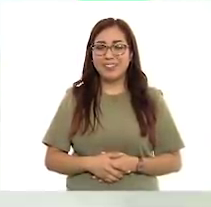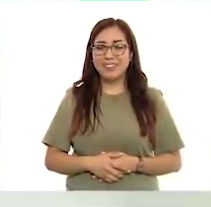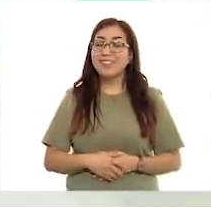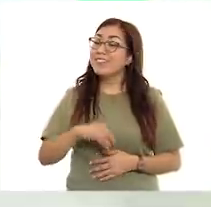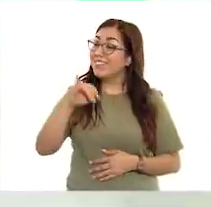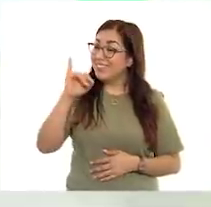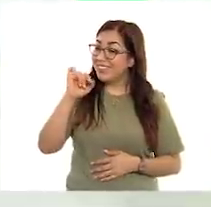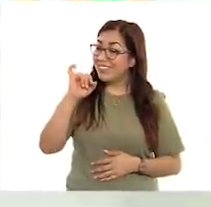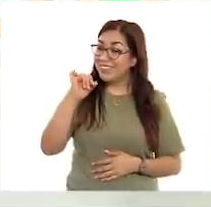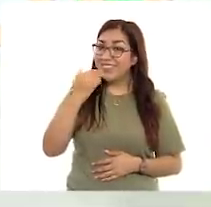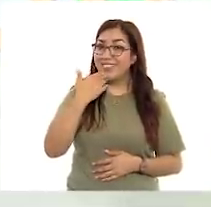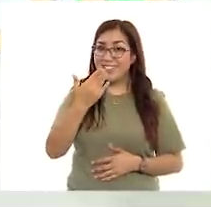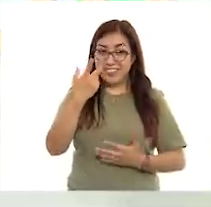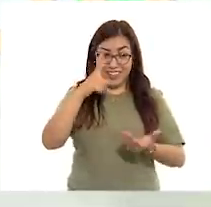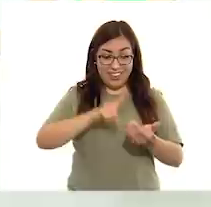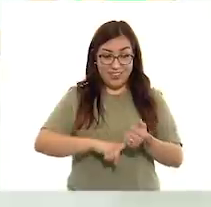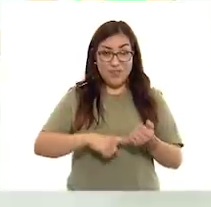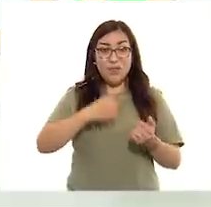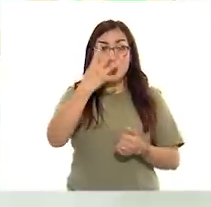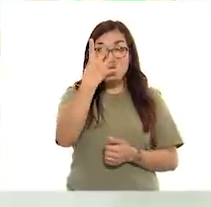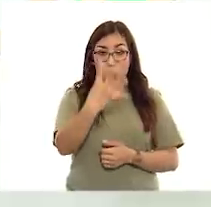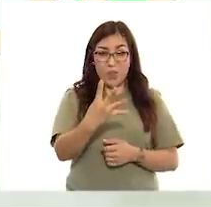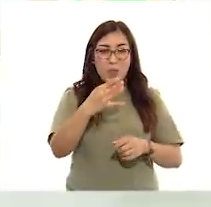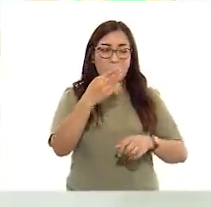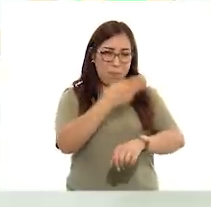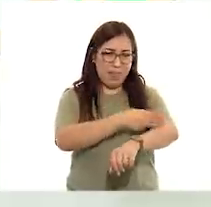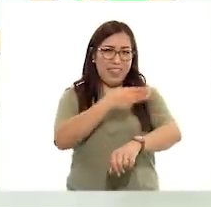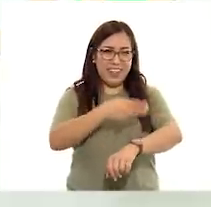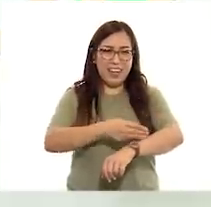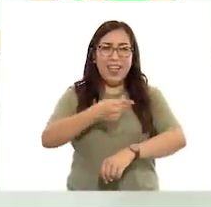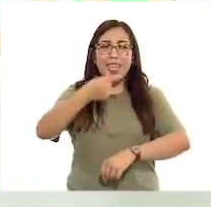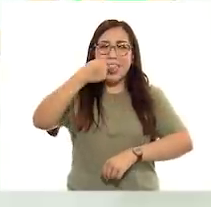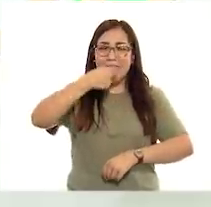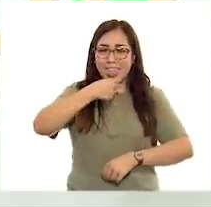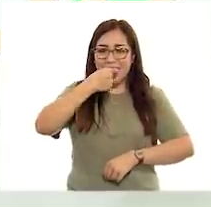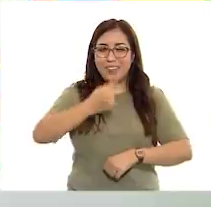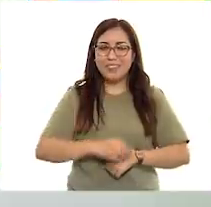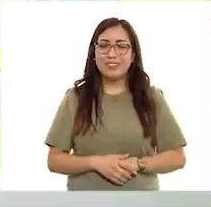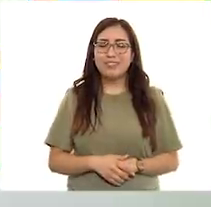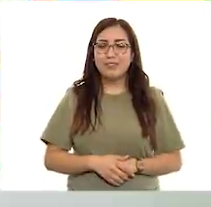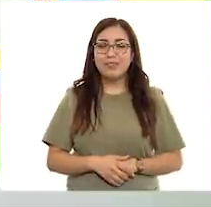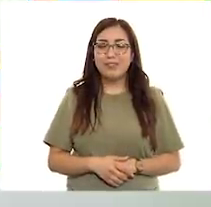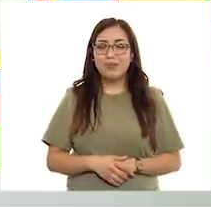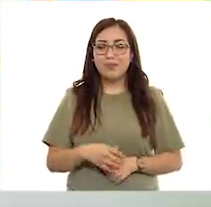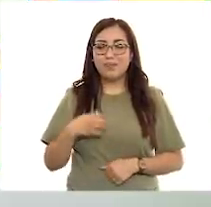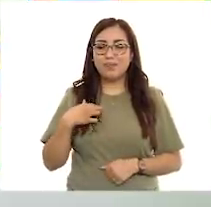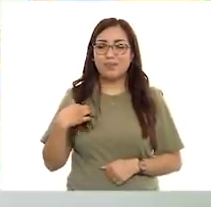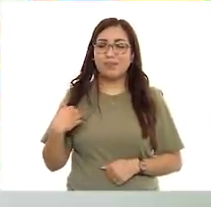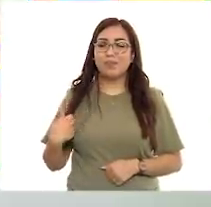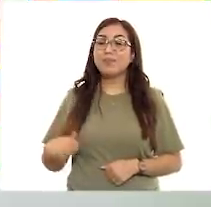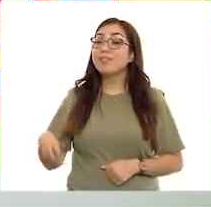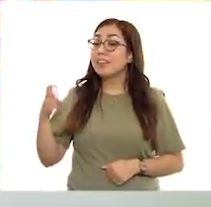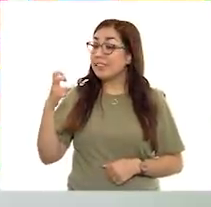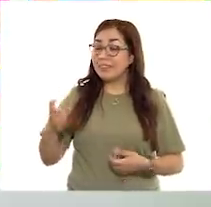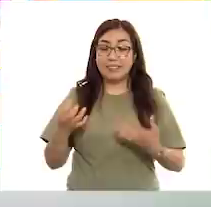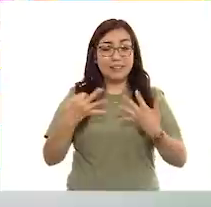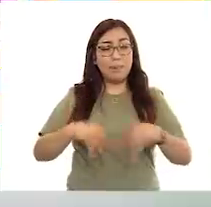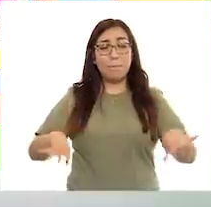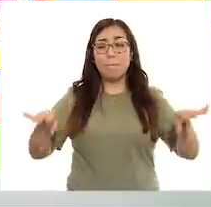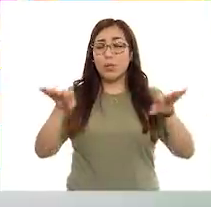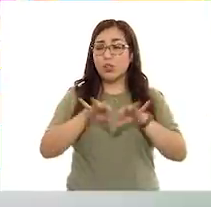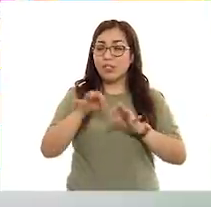Así es, son cuatro abatelenguas. Vamos a registrarlo. Sí, es muy importante eso del registro.